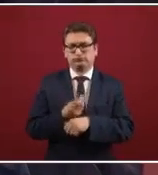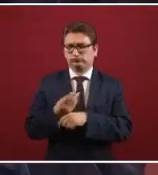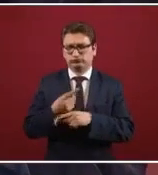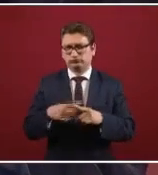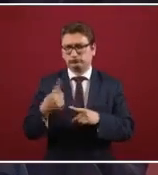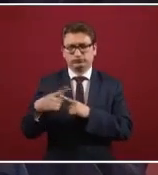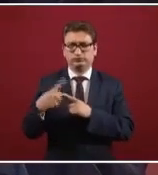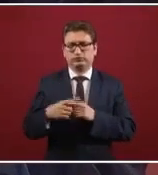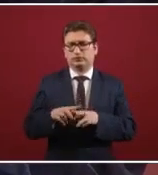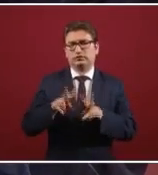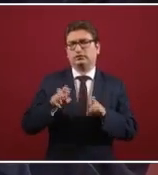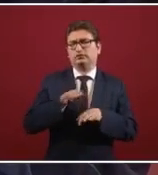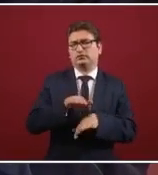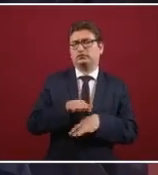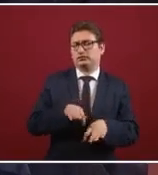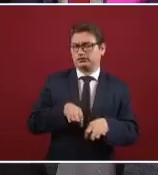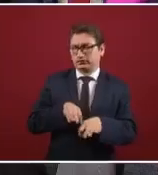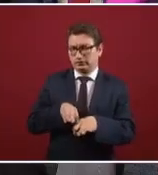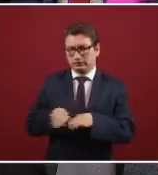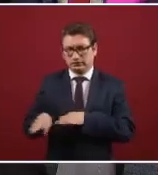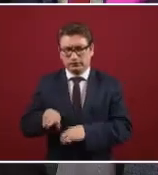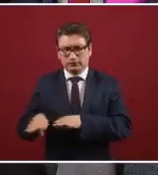tanto en lo laboral como